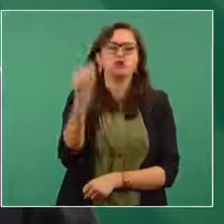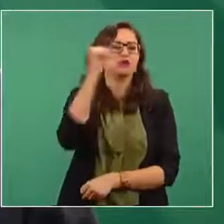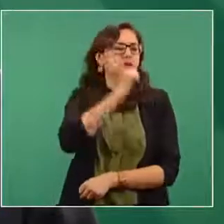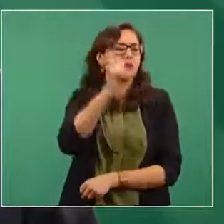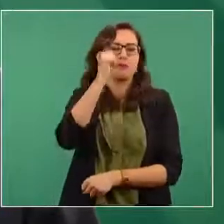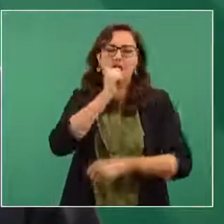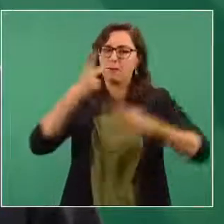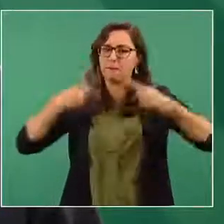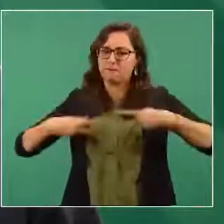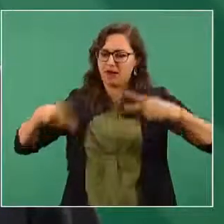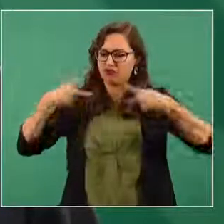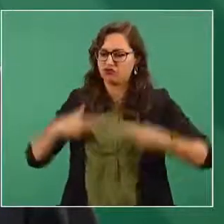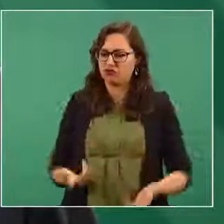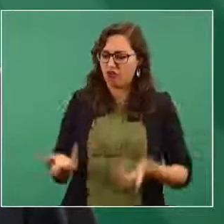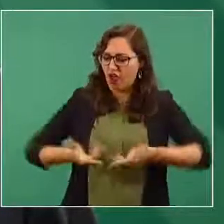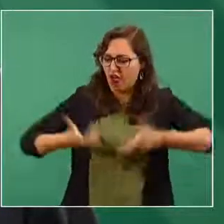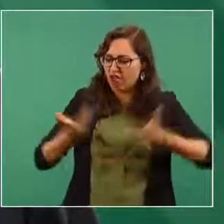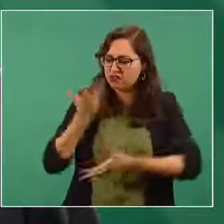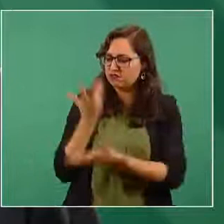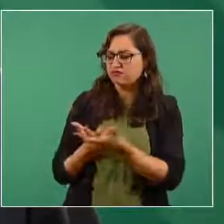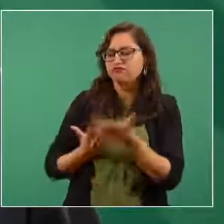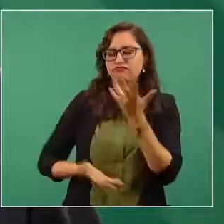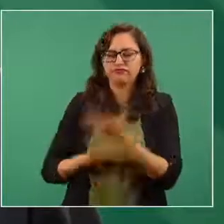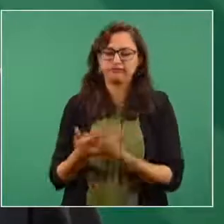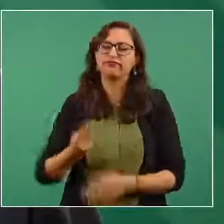mayor fuerza de trabajo.